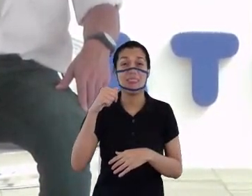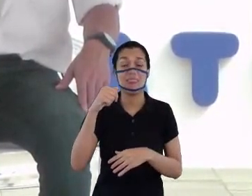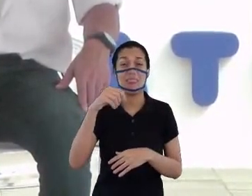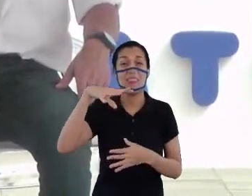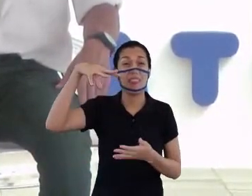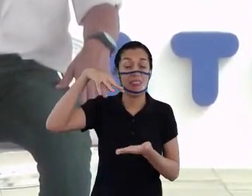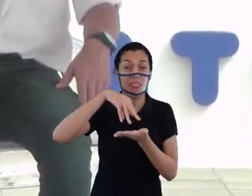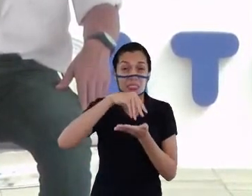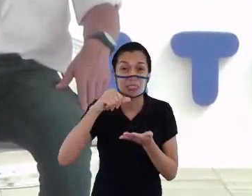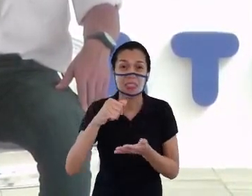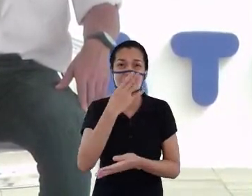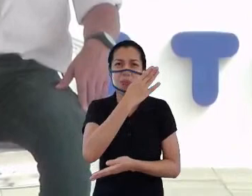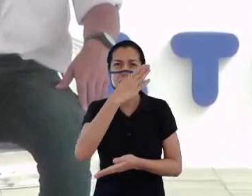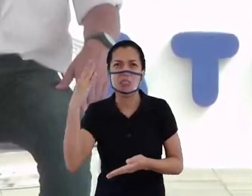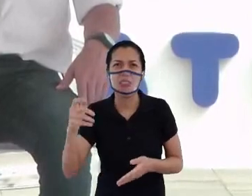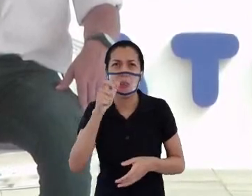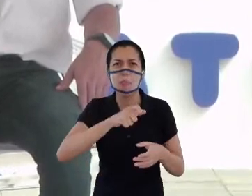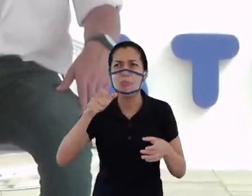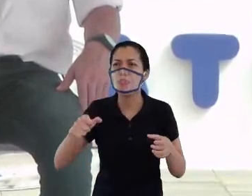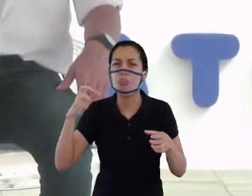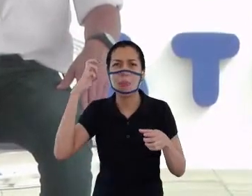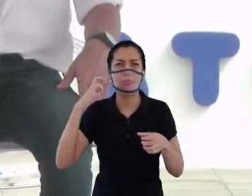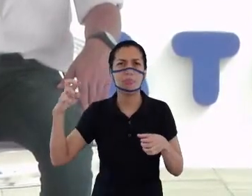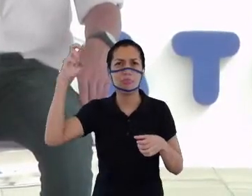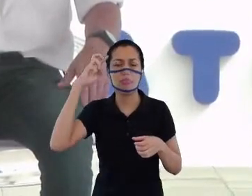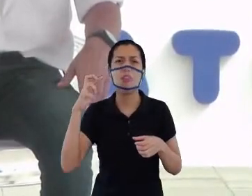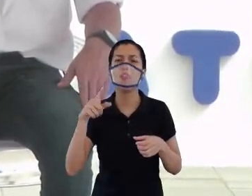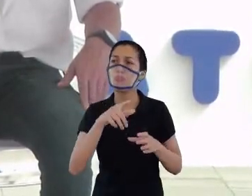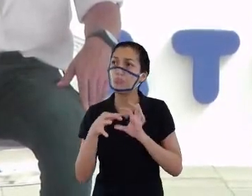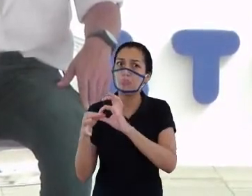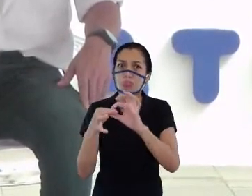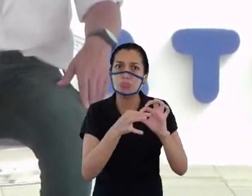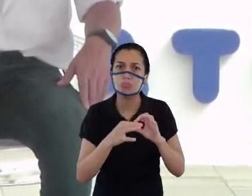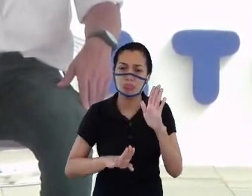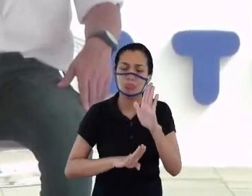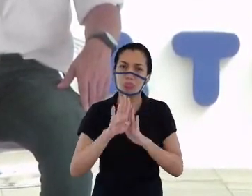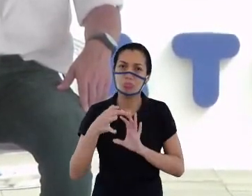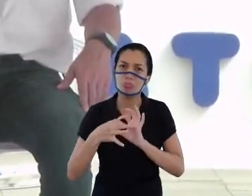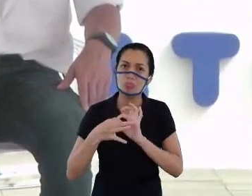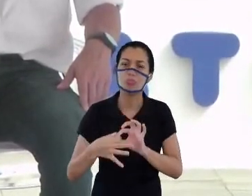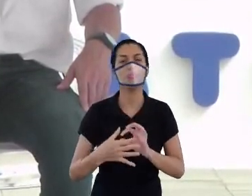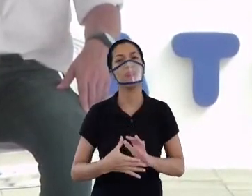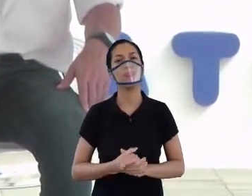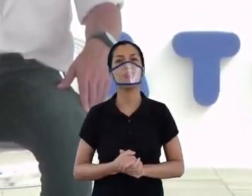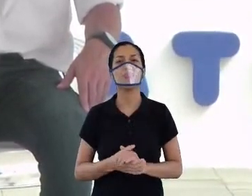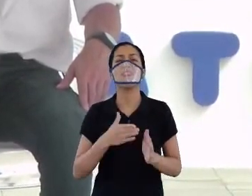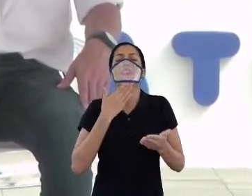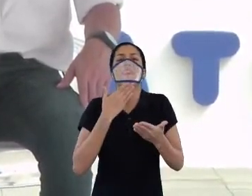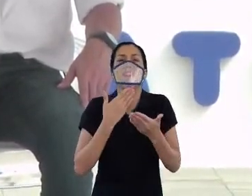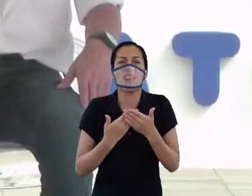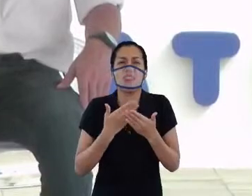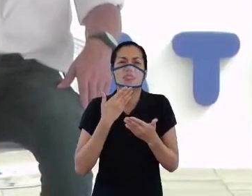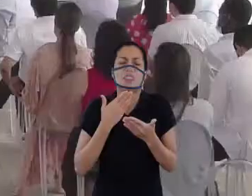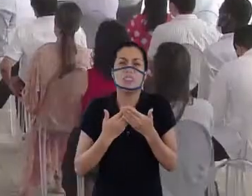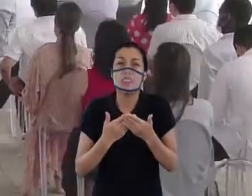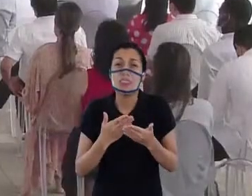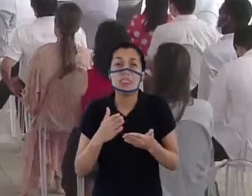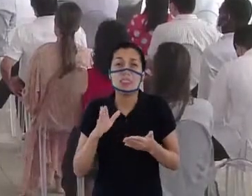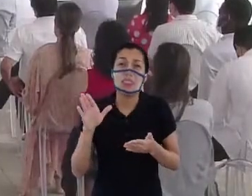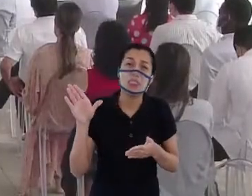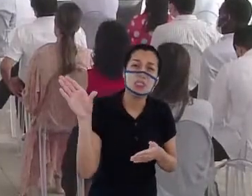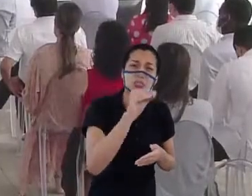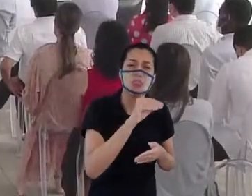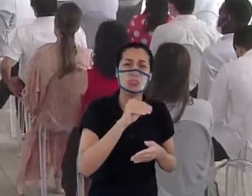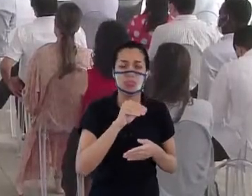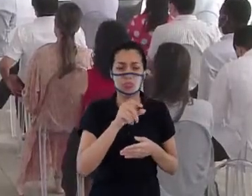gran complemento para Barranquilla. Entonces, de verdad, a todos, gracias una vez más por ser nuestros principales